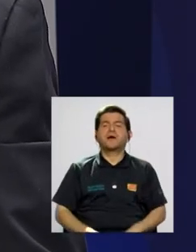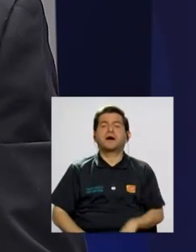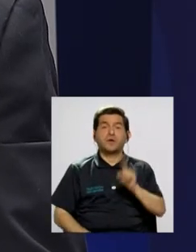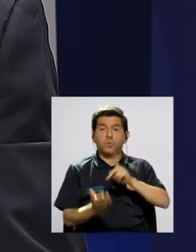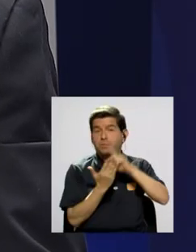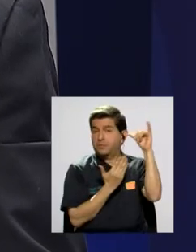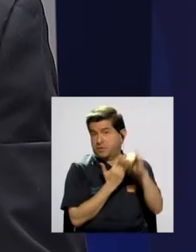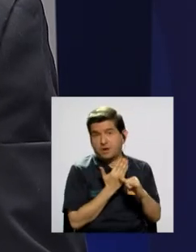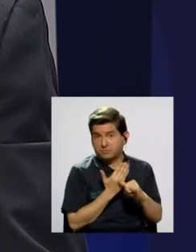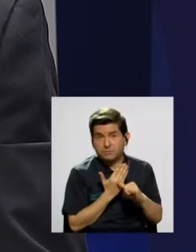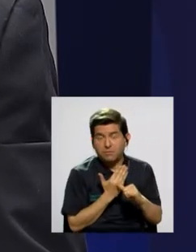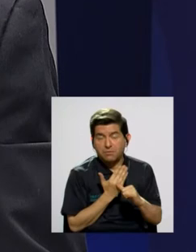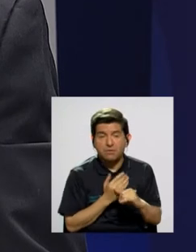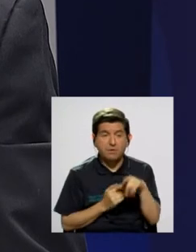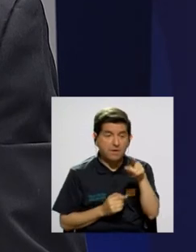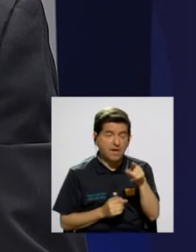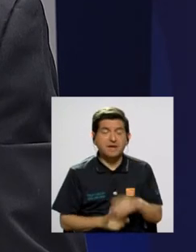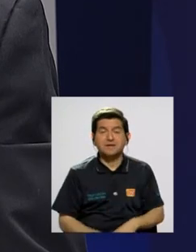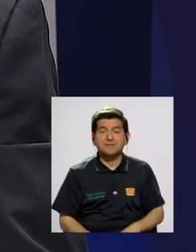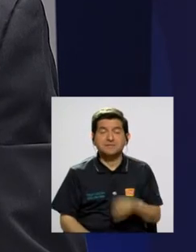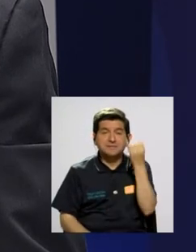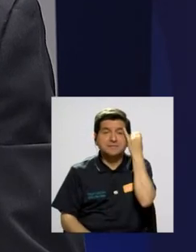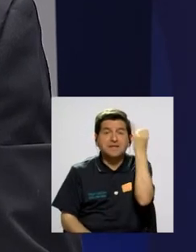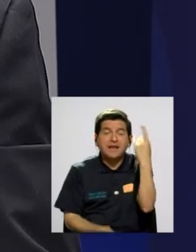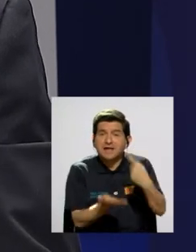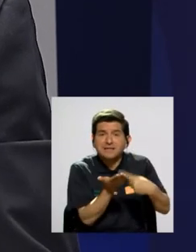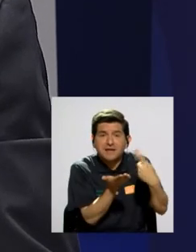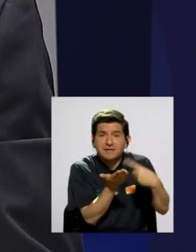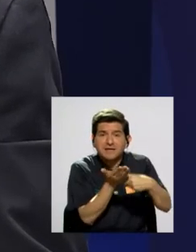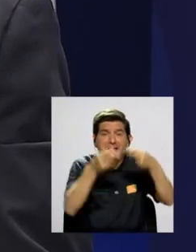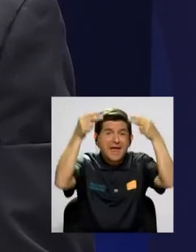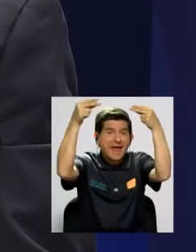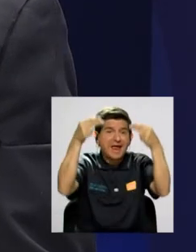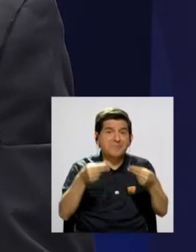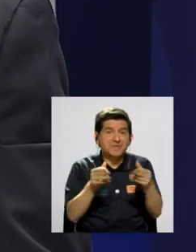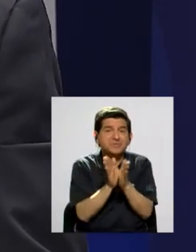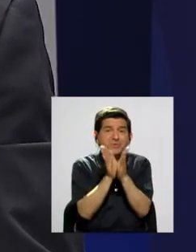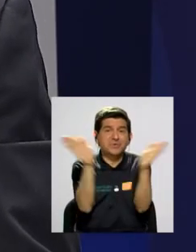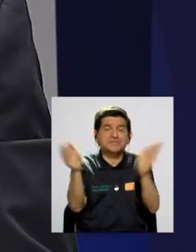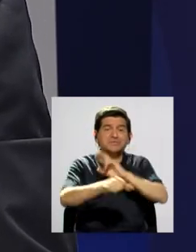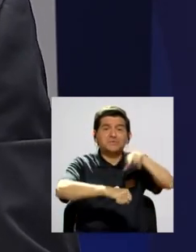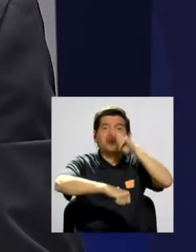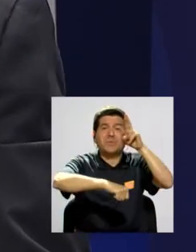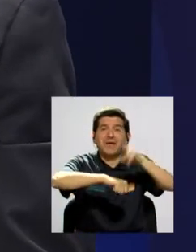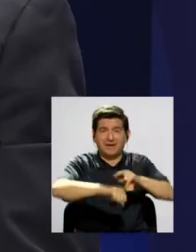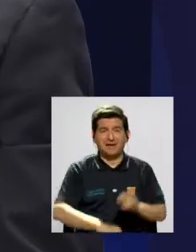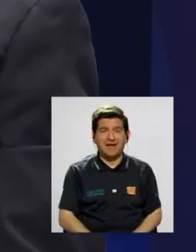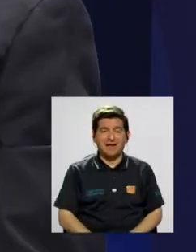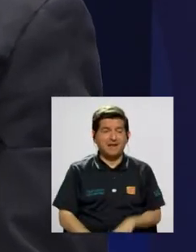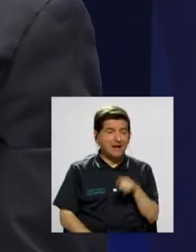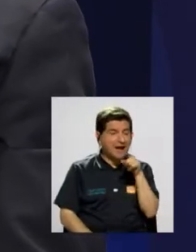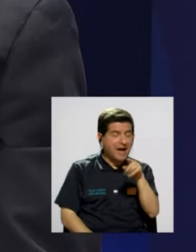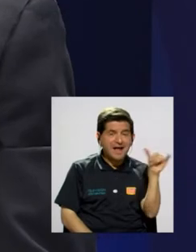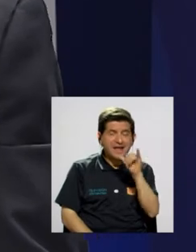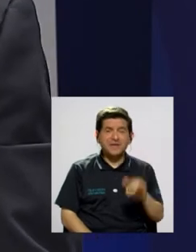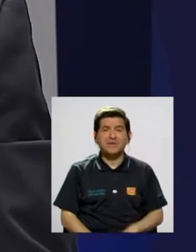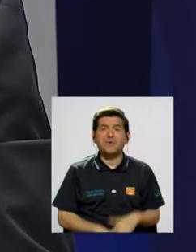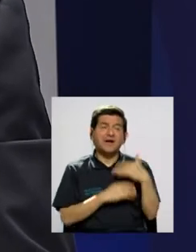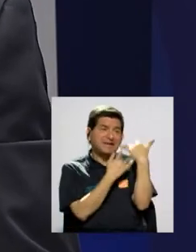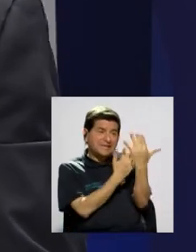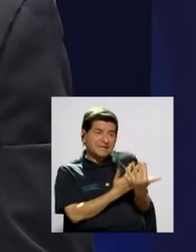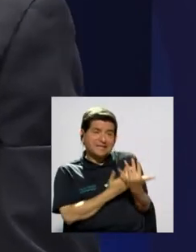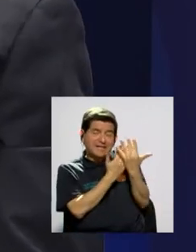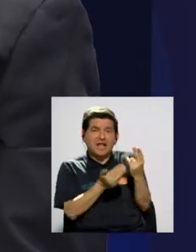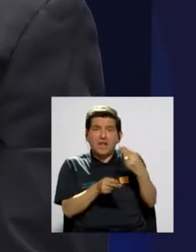y ese es el escenario donde se discute, por ejemplo, el presupuesto general de la República, es el escenario donde está pendiente